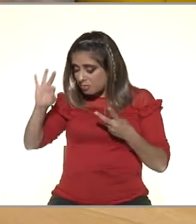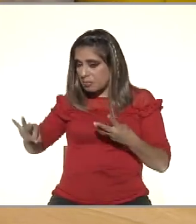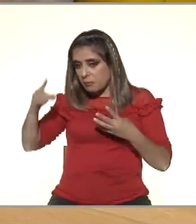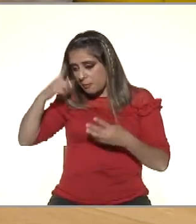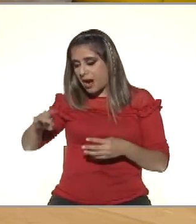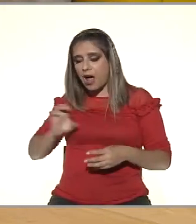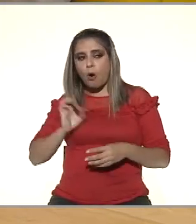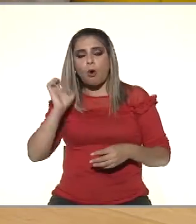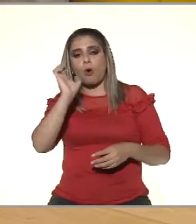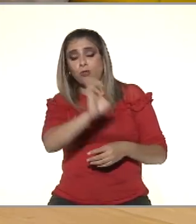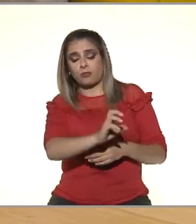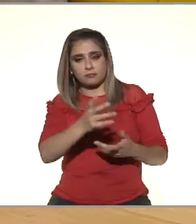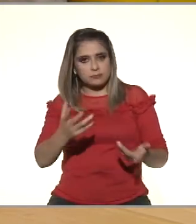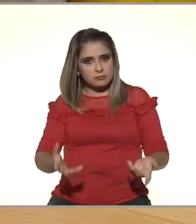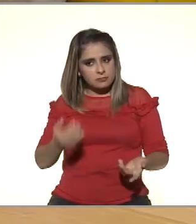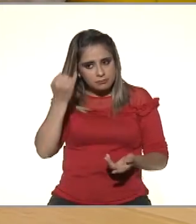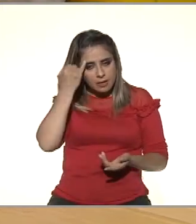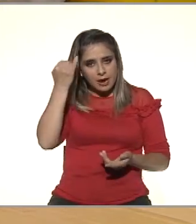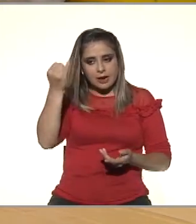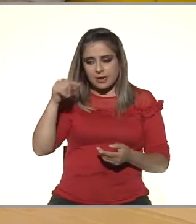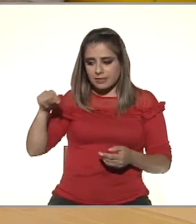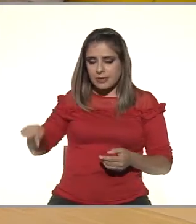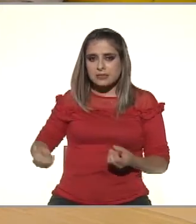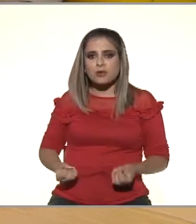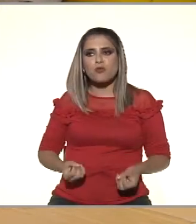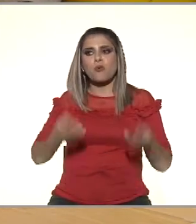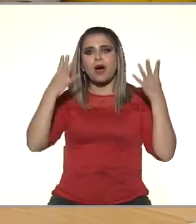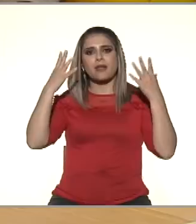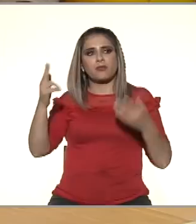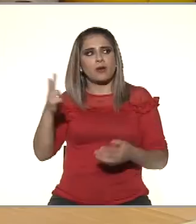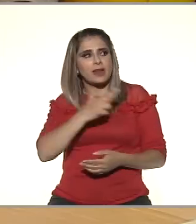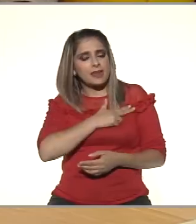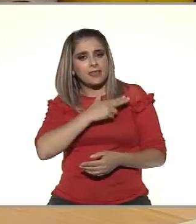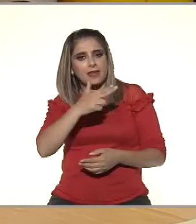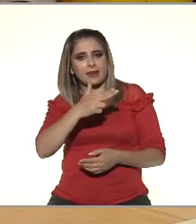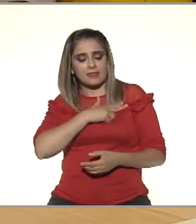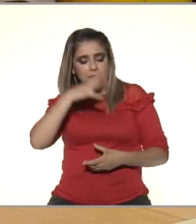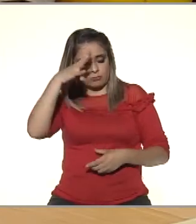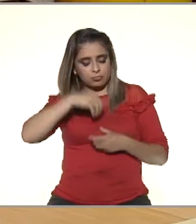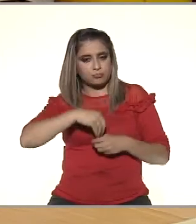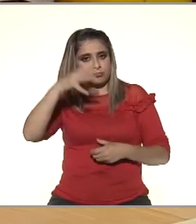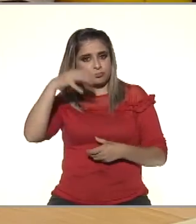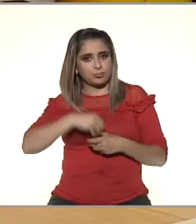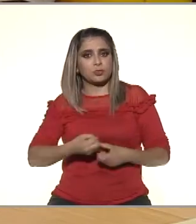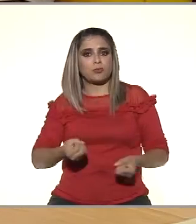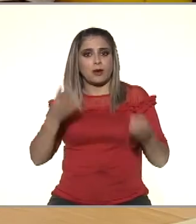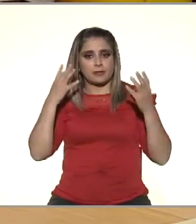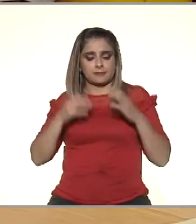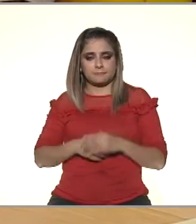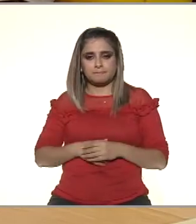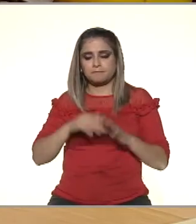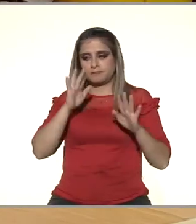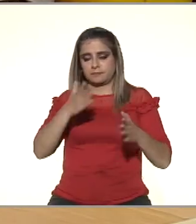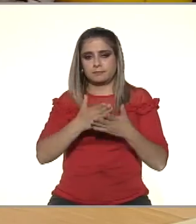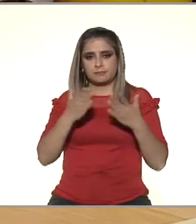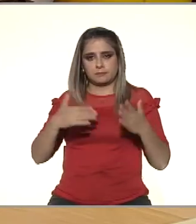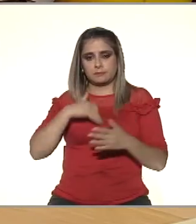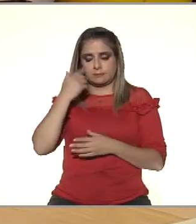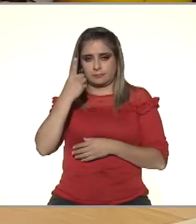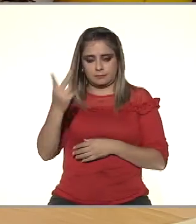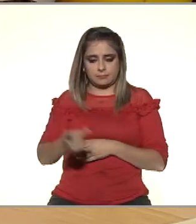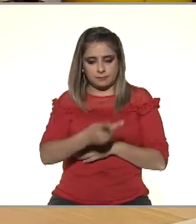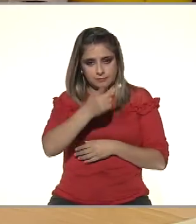podemos pensar en cuántas cosas está cargando la persona que nos compartió el testimonio. Pero a ver, una pregunta, ¿hay